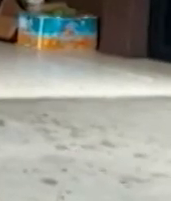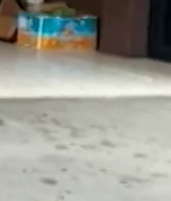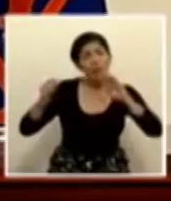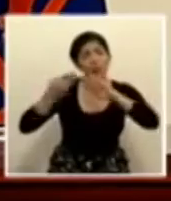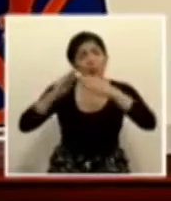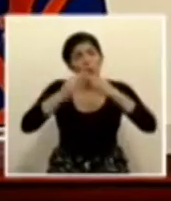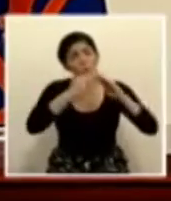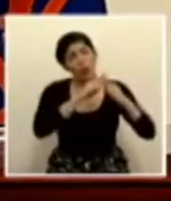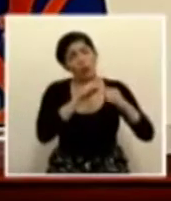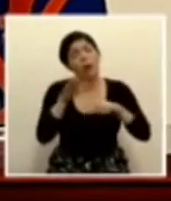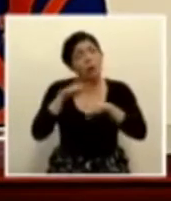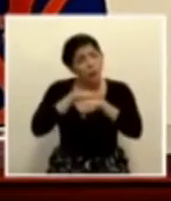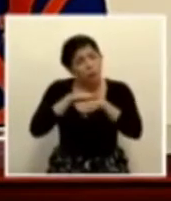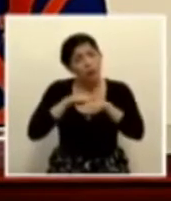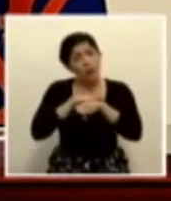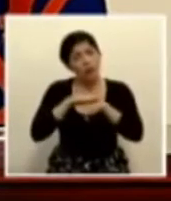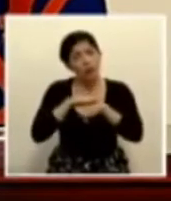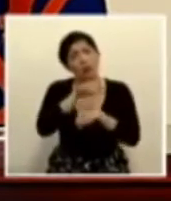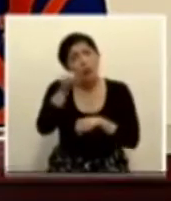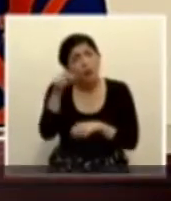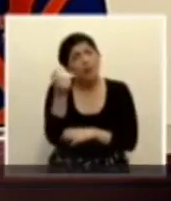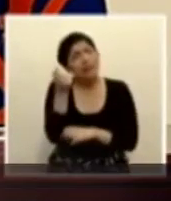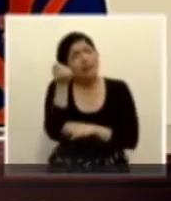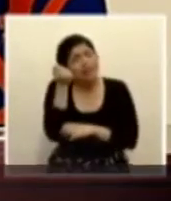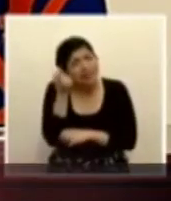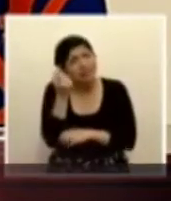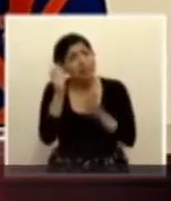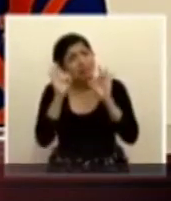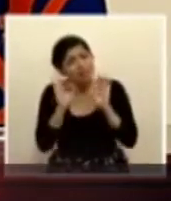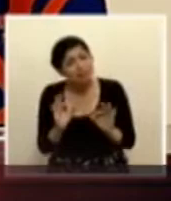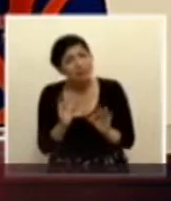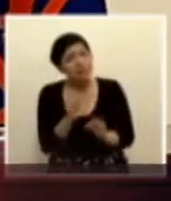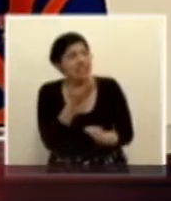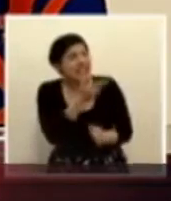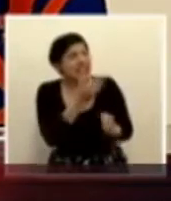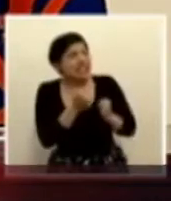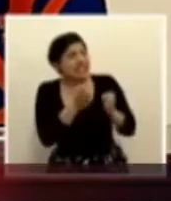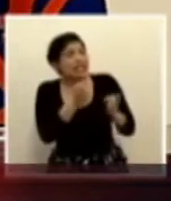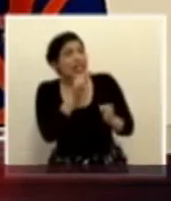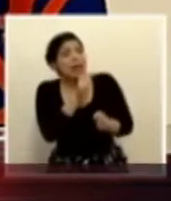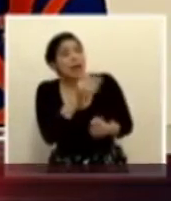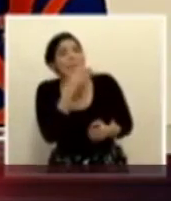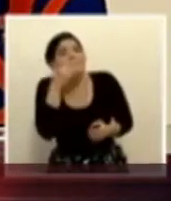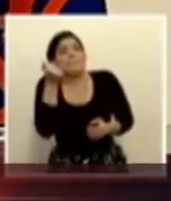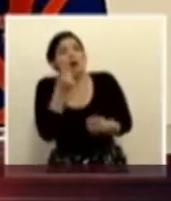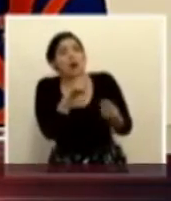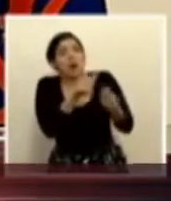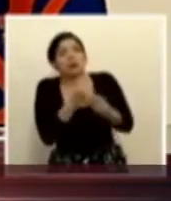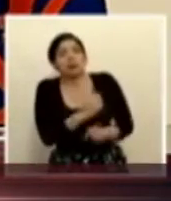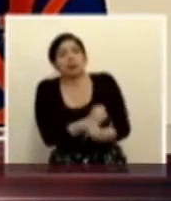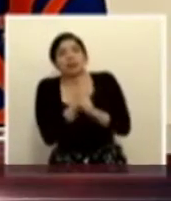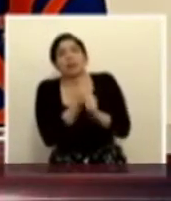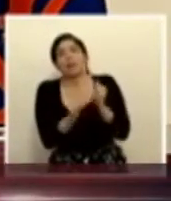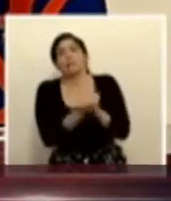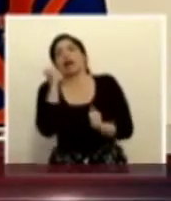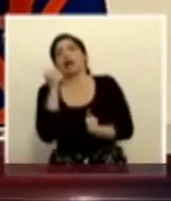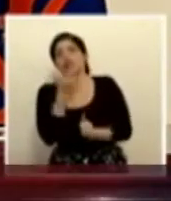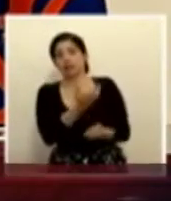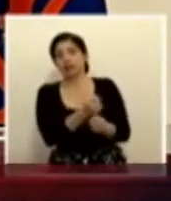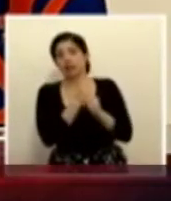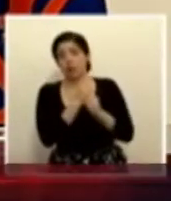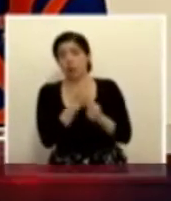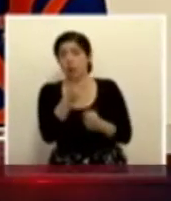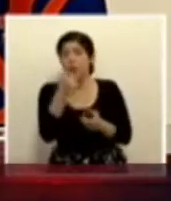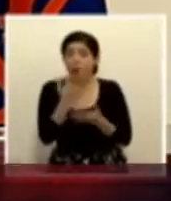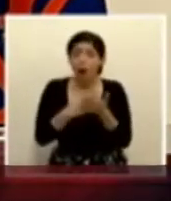por favor comprendamos adecuadamente que esta es la estrategia que más seguridad nos da y que si tienen dudas conversemos con